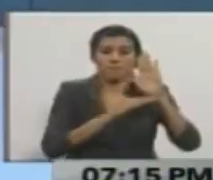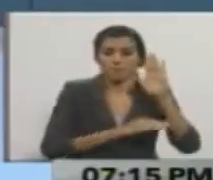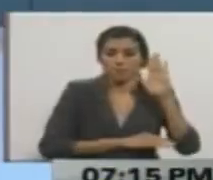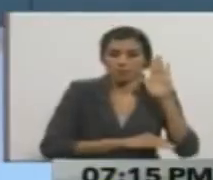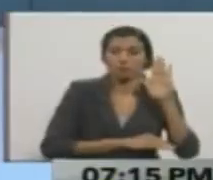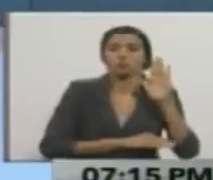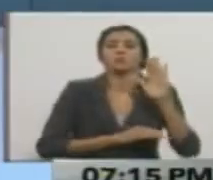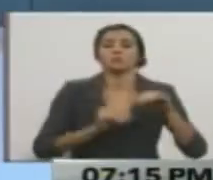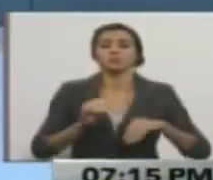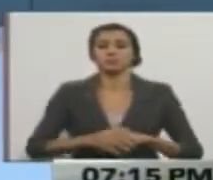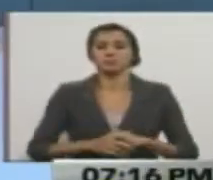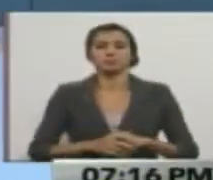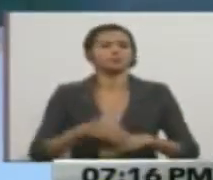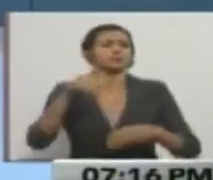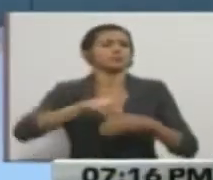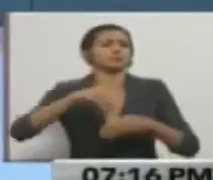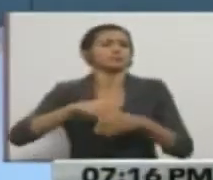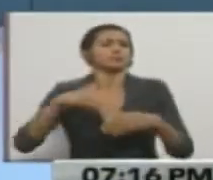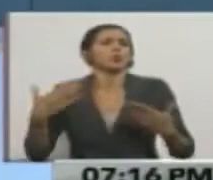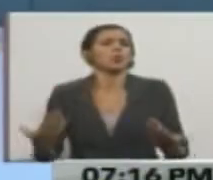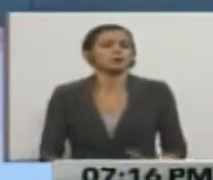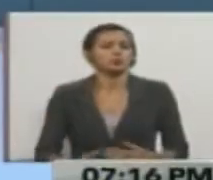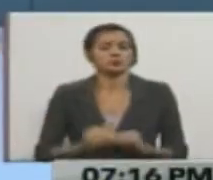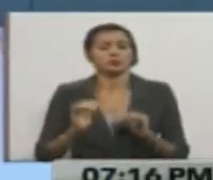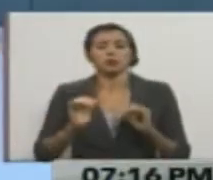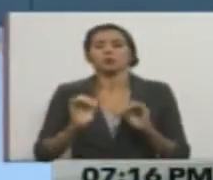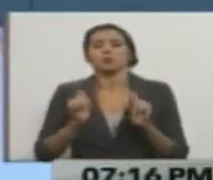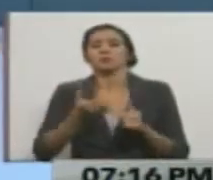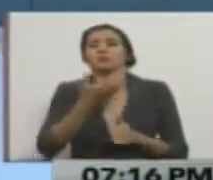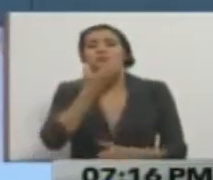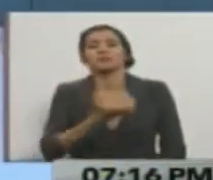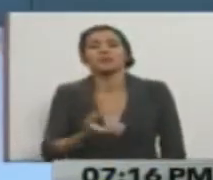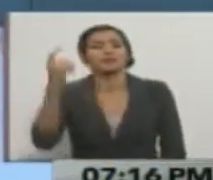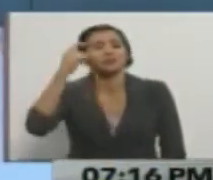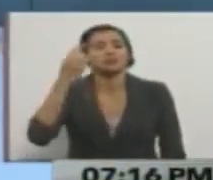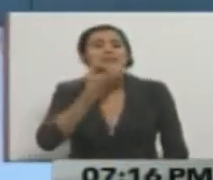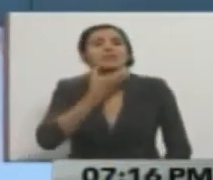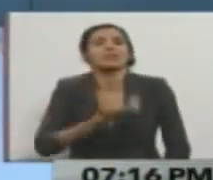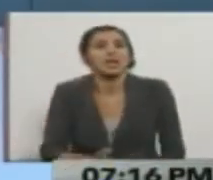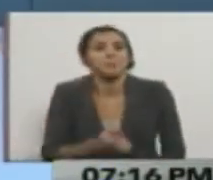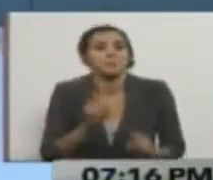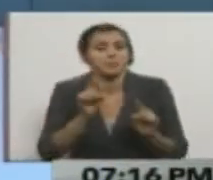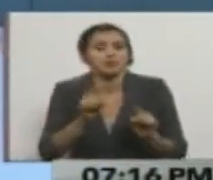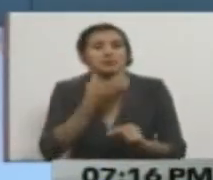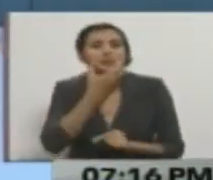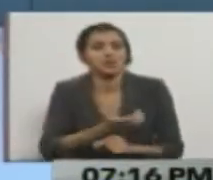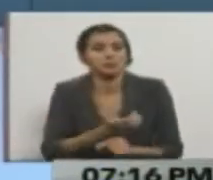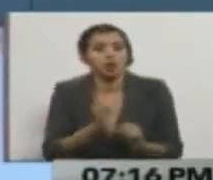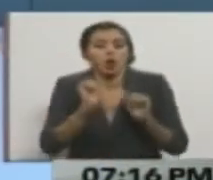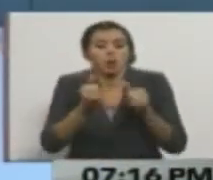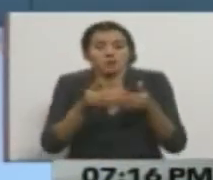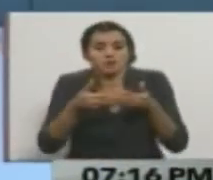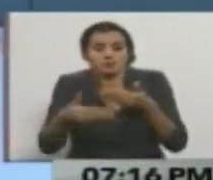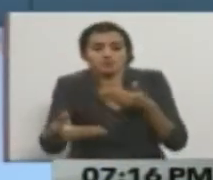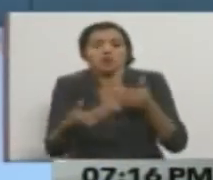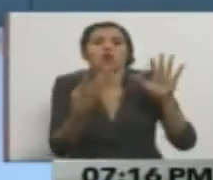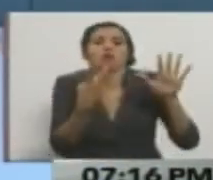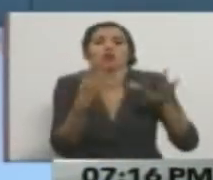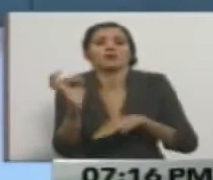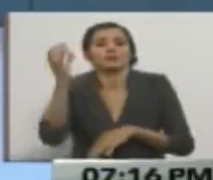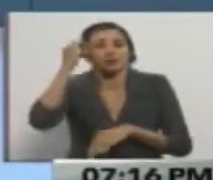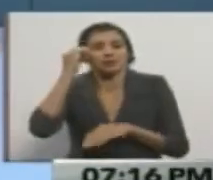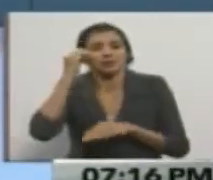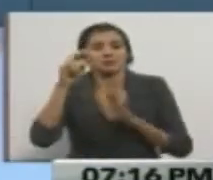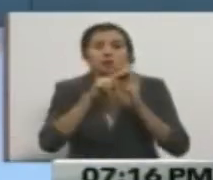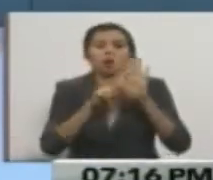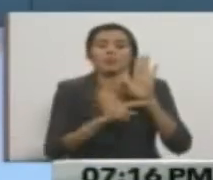evento tendría lugar a principios de diciembre, fecha a partir de la cual inician los 90 días reglamentarios